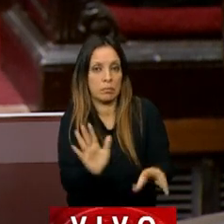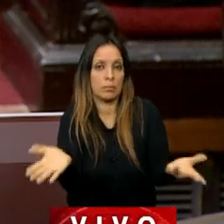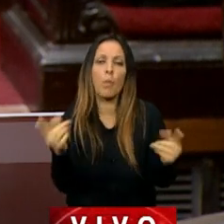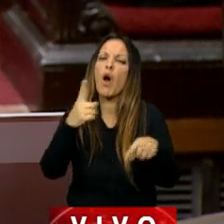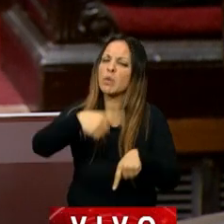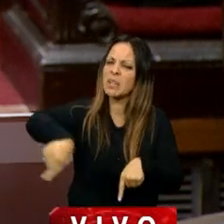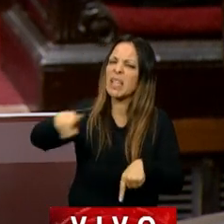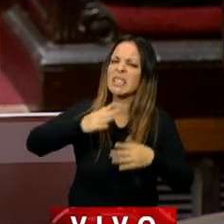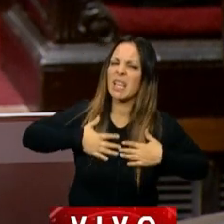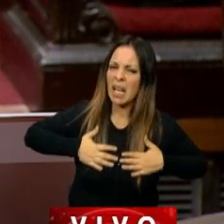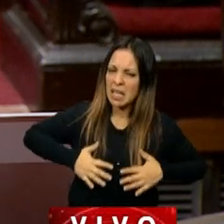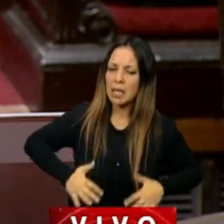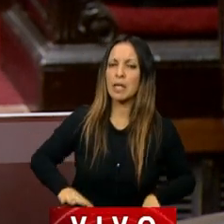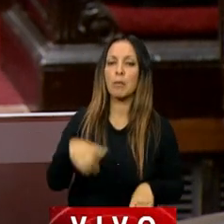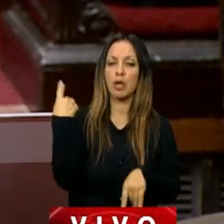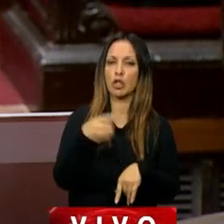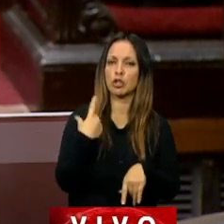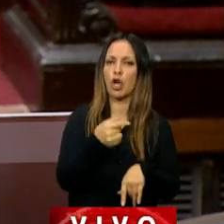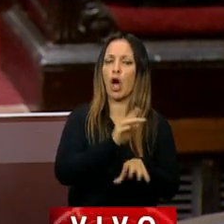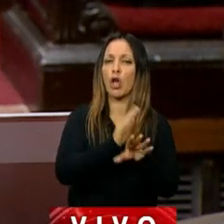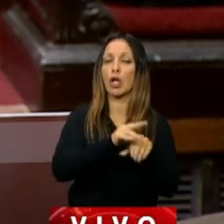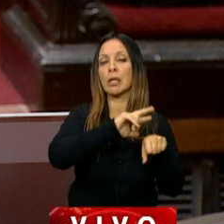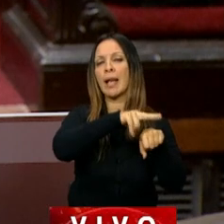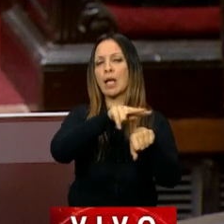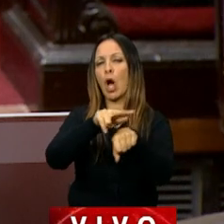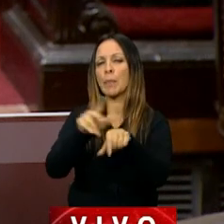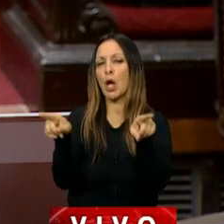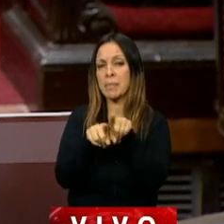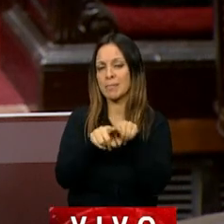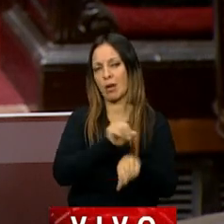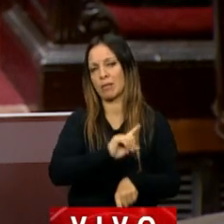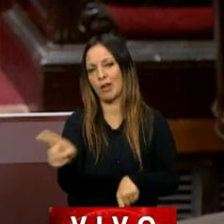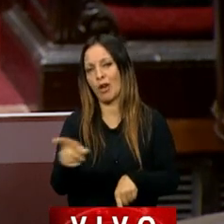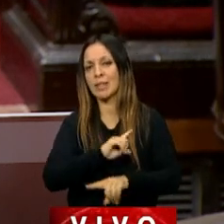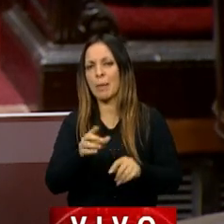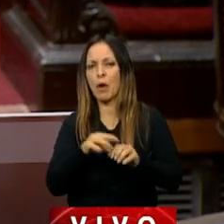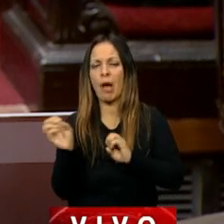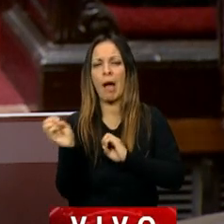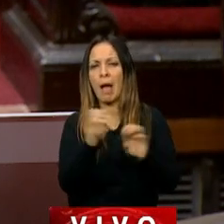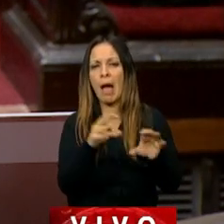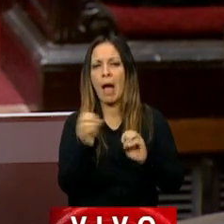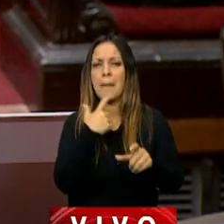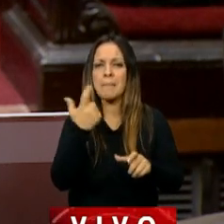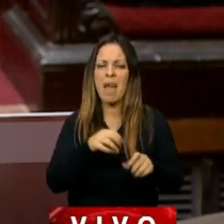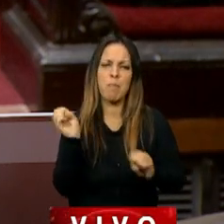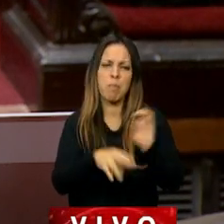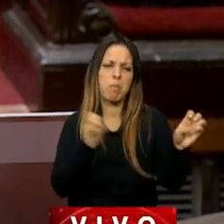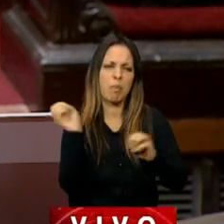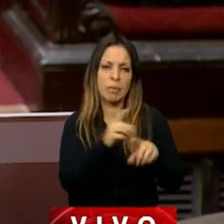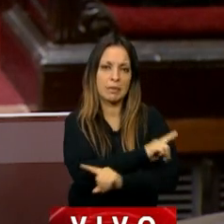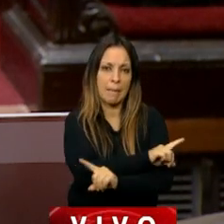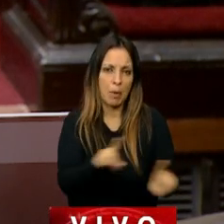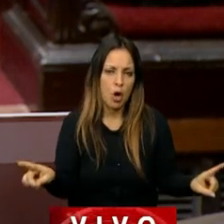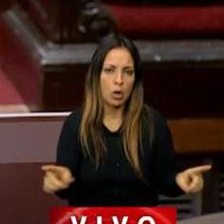Quédense tranquilos porque no somos el club del helicóptero ni les vamos a tirar diputado, 14 toneladas de piedra.